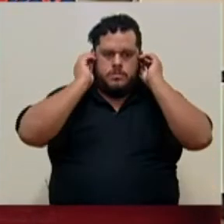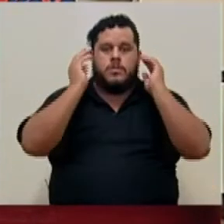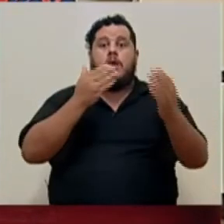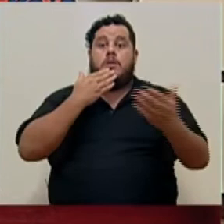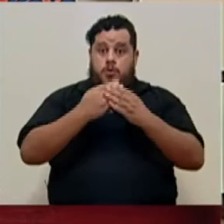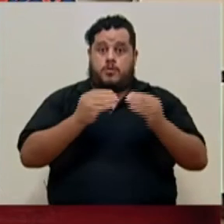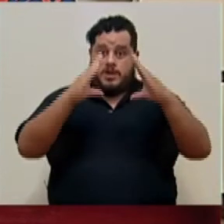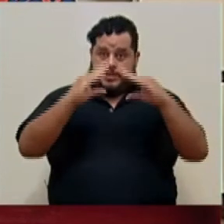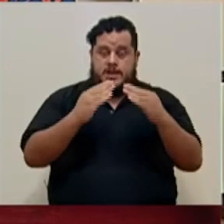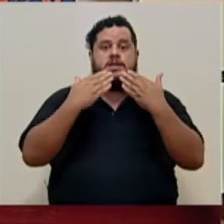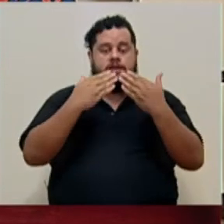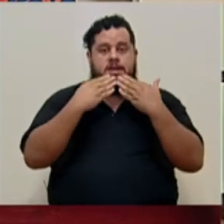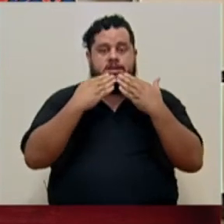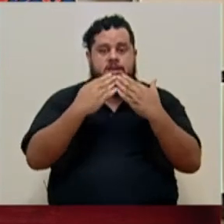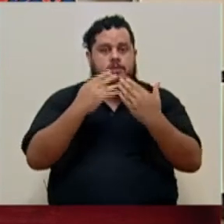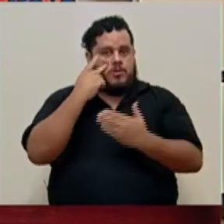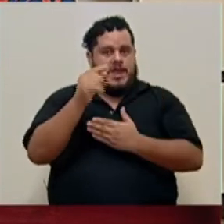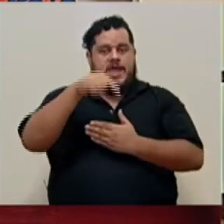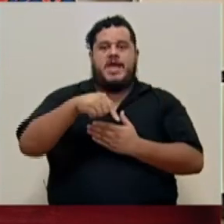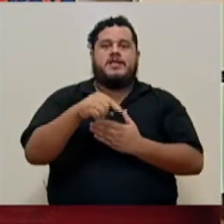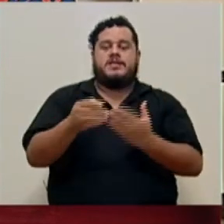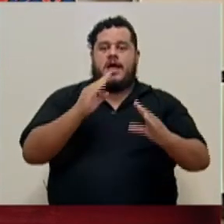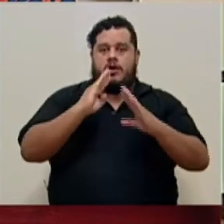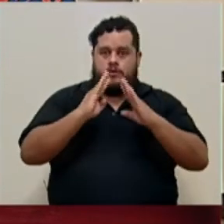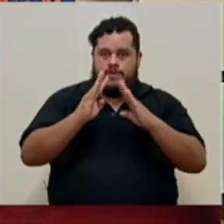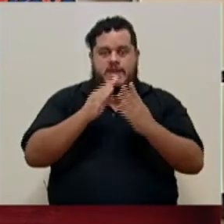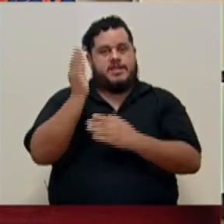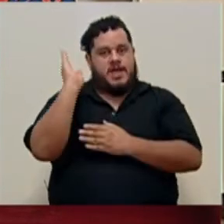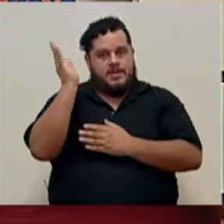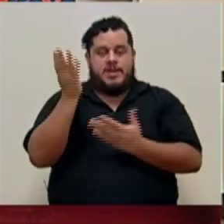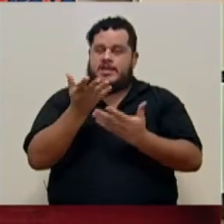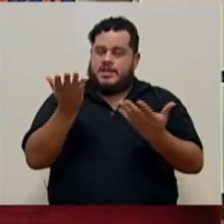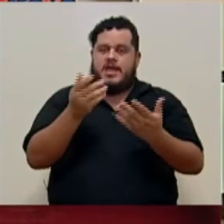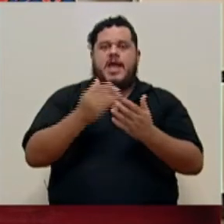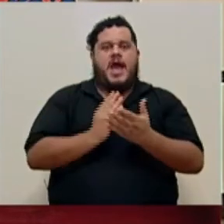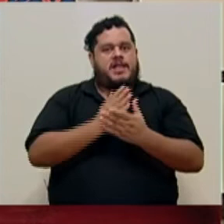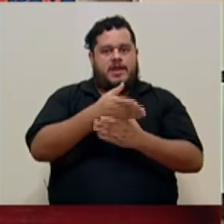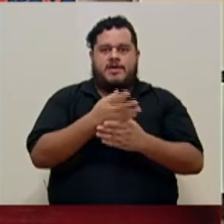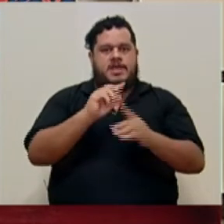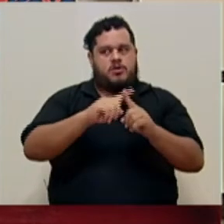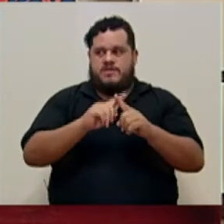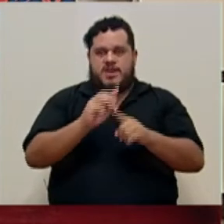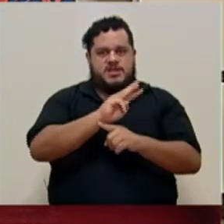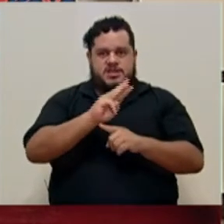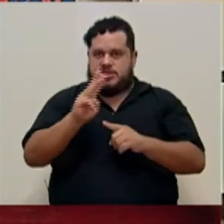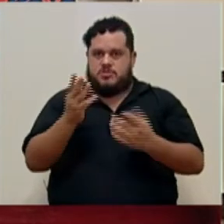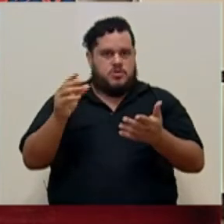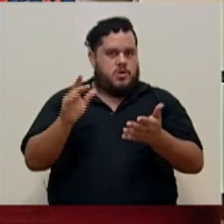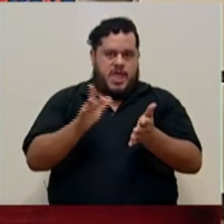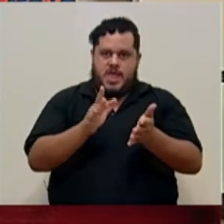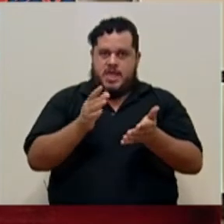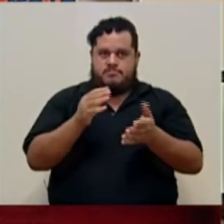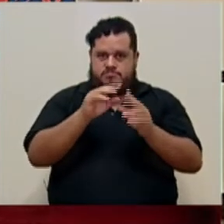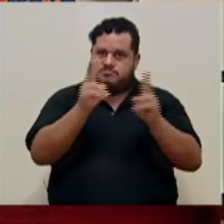Muy buenas tardes, gracias por sintonizar esta conferencia de prensa a través de las distintas plataformas de los medios de comunicación, donde las autoridades de gobierno nos